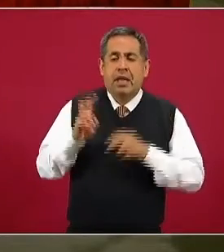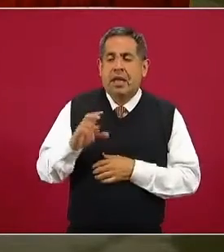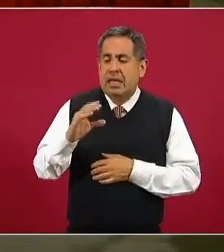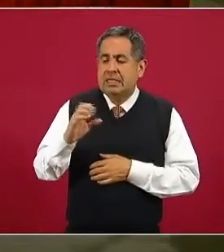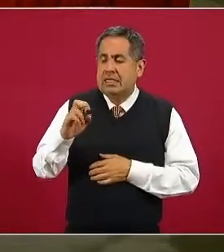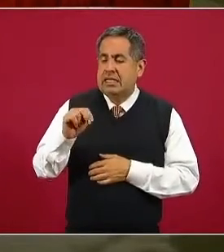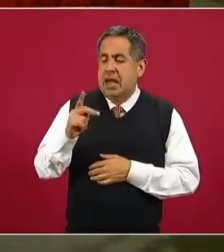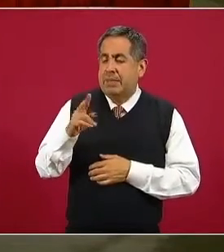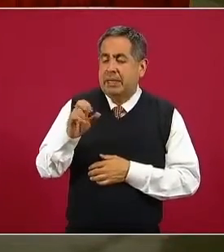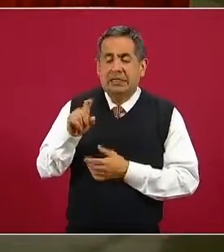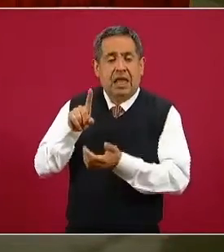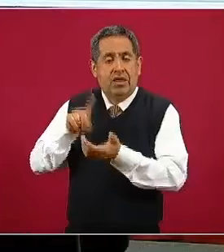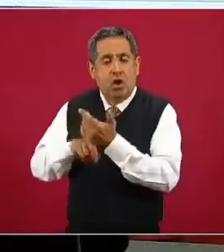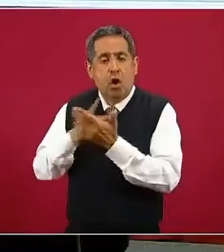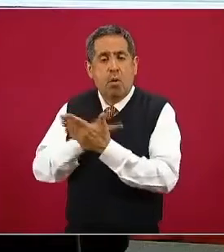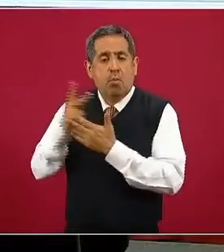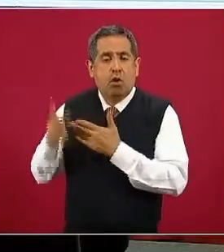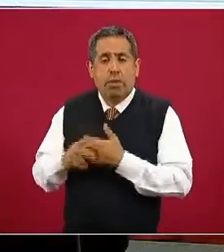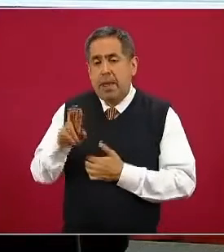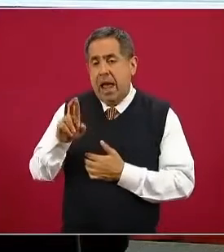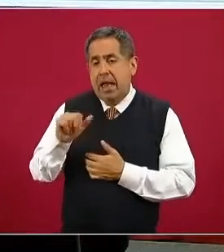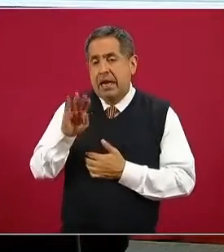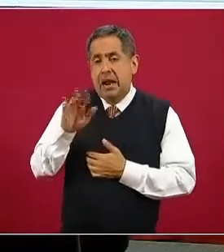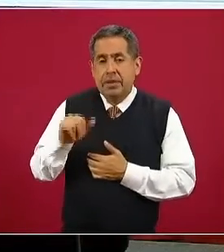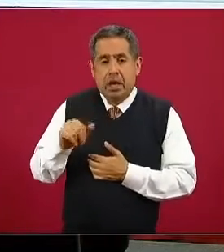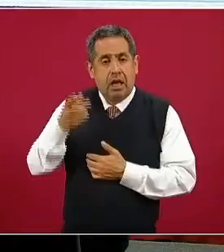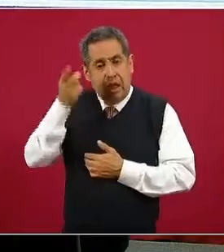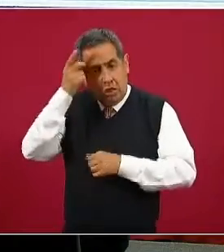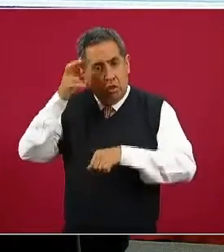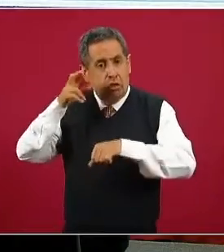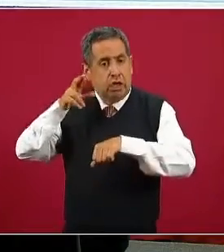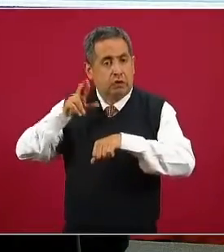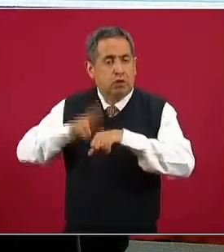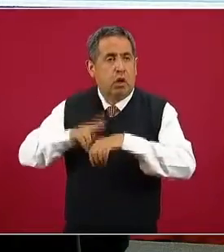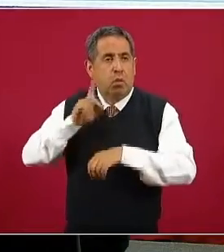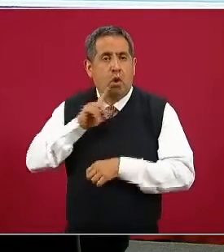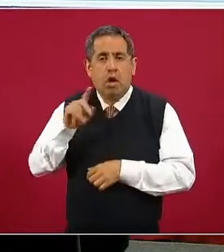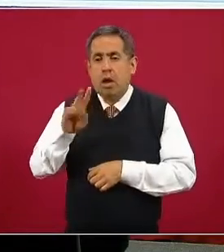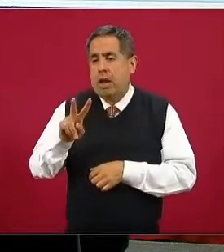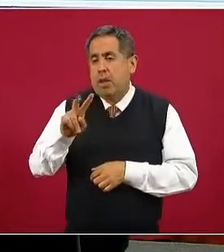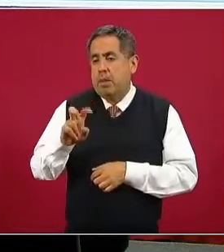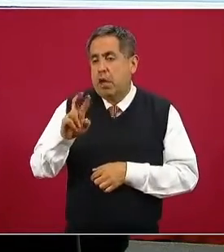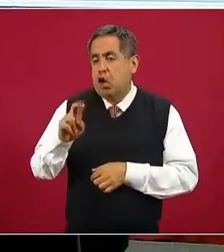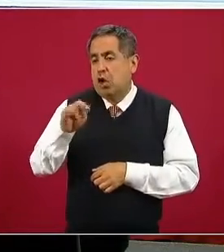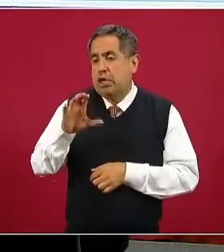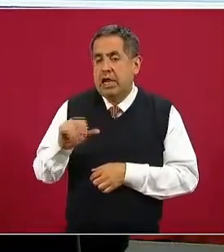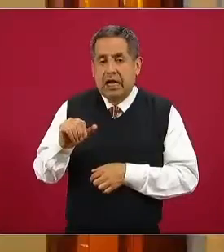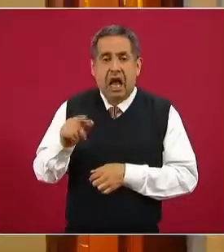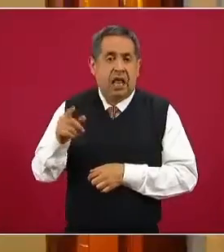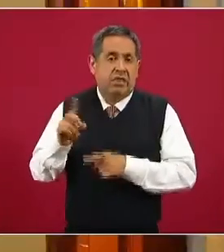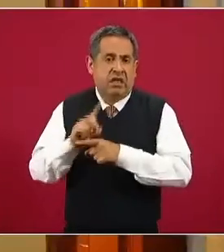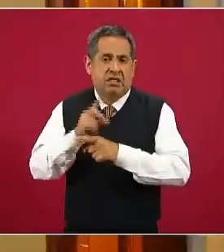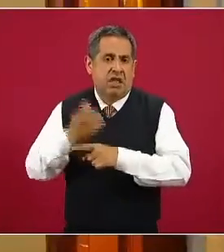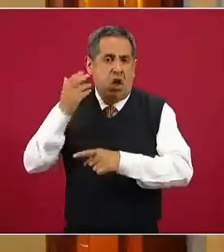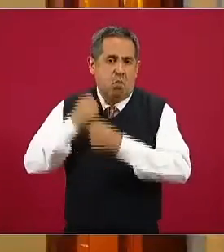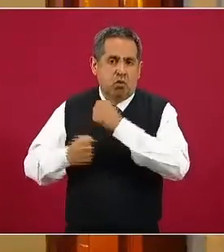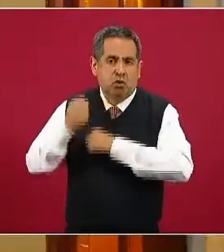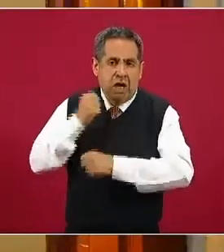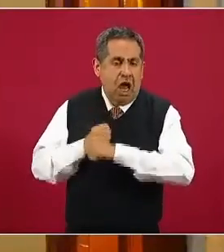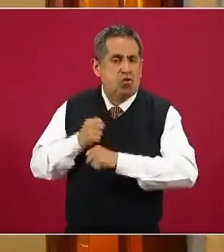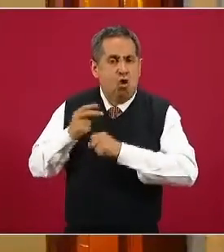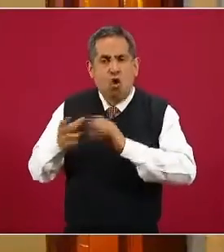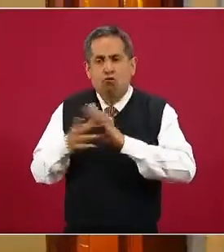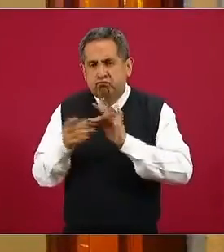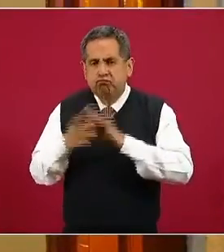SENAPRESE, liderados por la doctora Verónica Gutiérrez, quien pues, ha coordinado toda una estrategia desde hace ya varios años